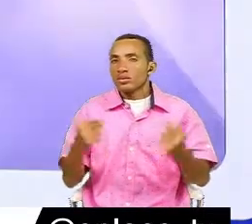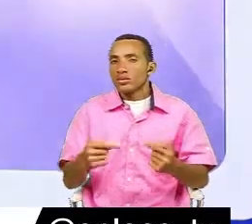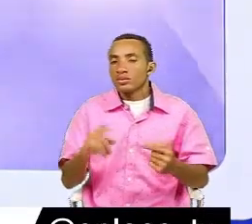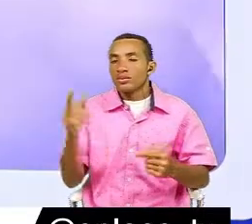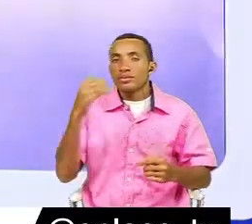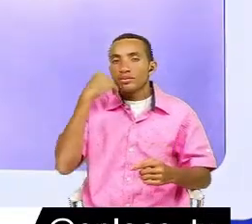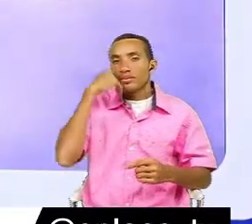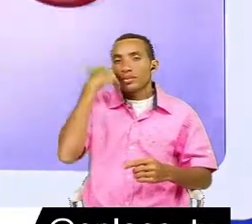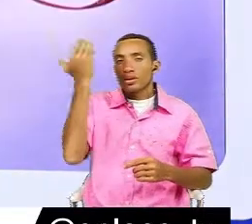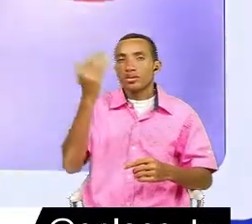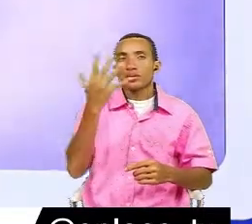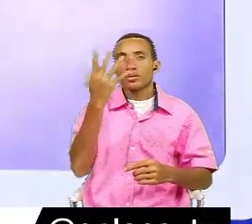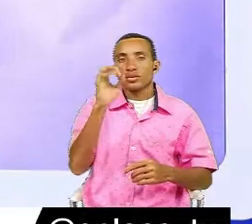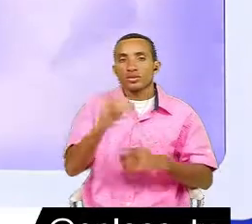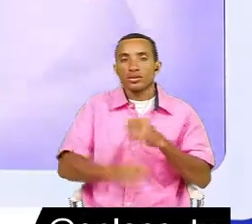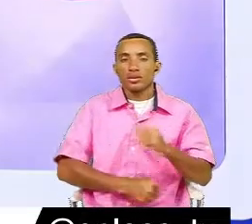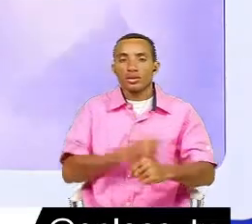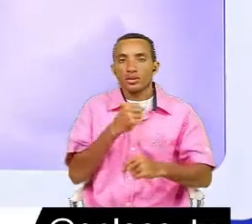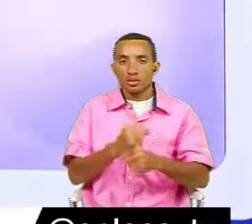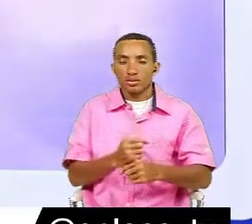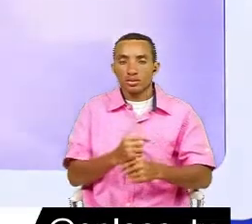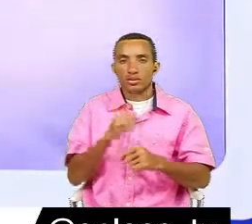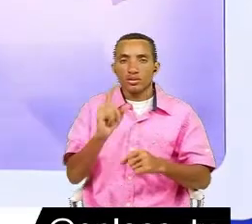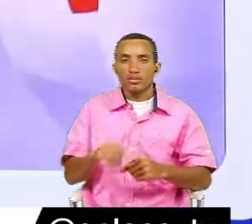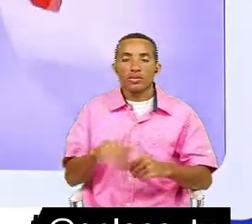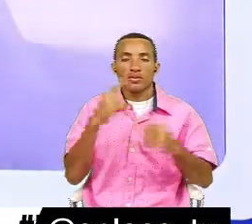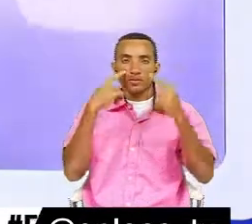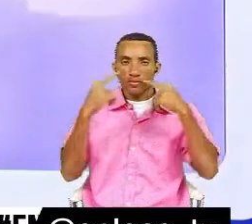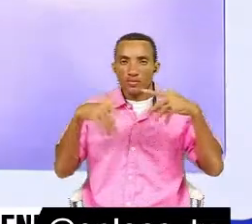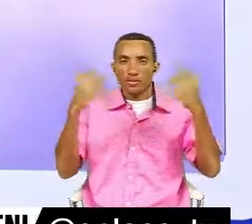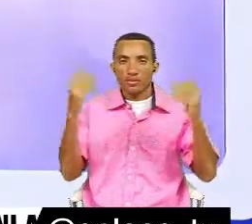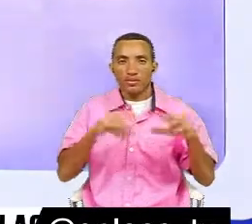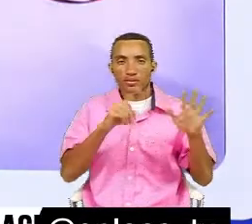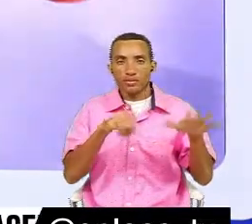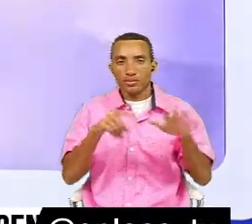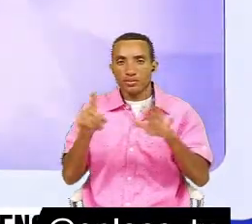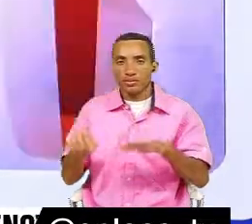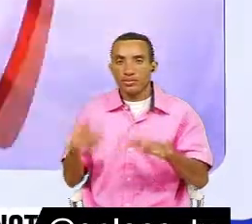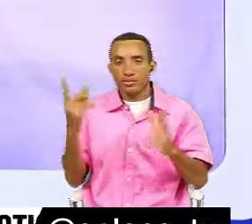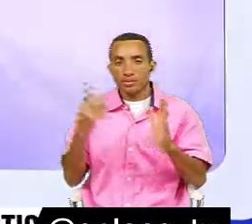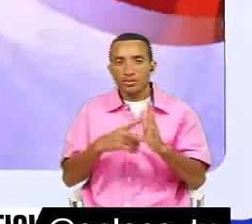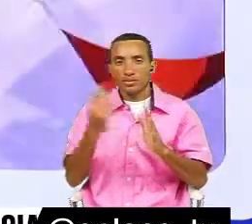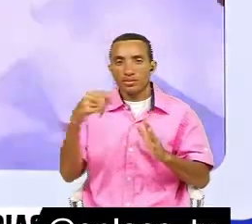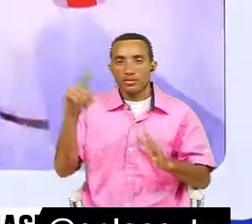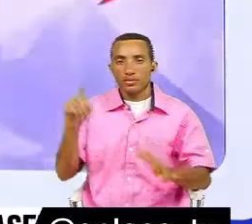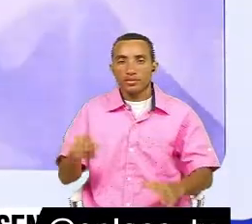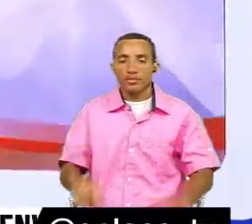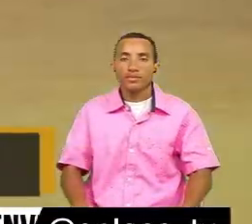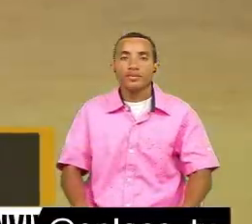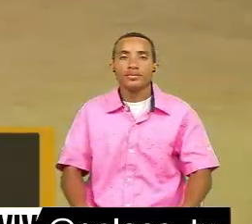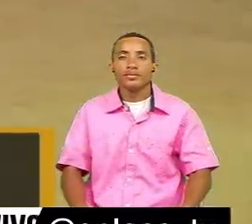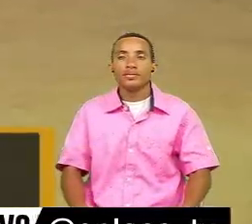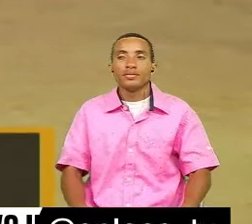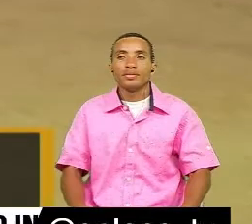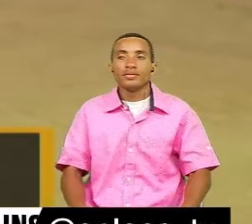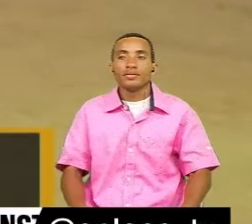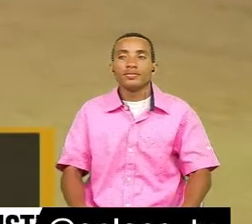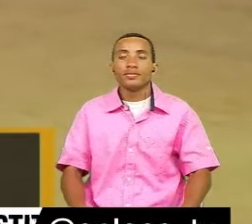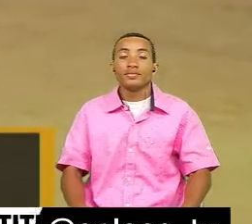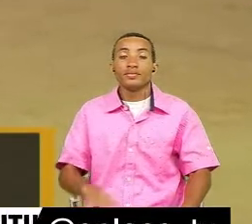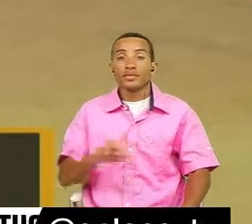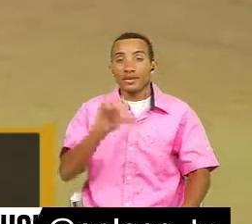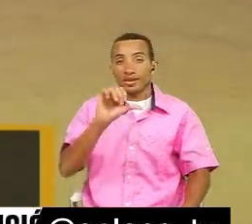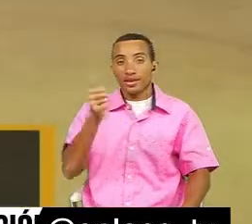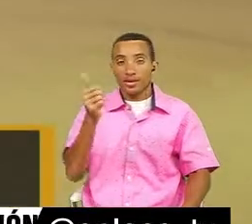mayores de 50 años, que es popular en este segundo semestre del año 2016. Hasta la fecha, 10 equipos